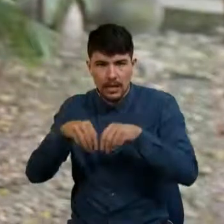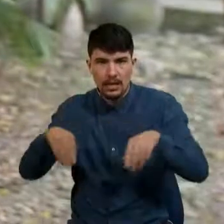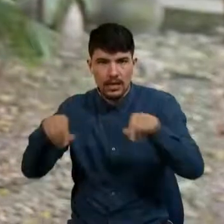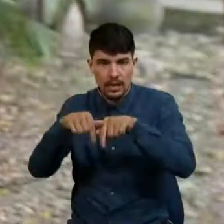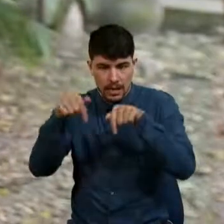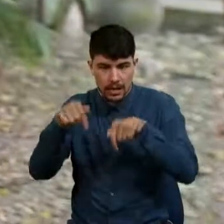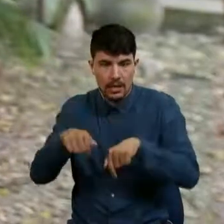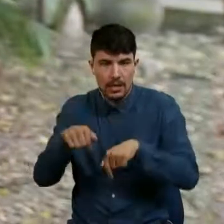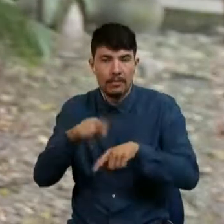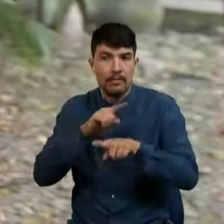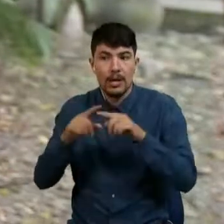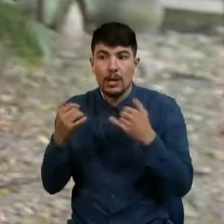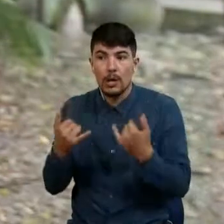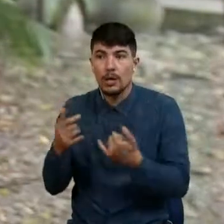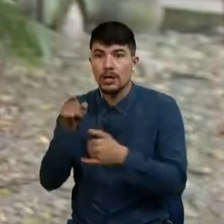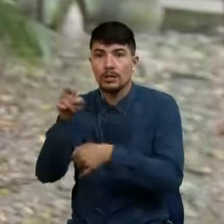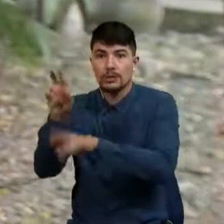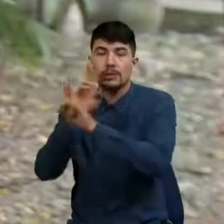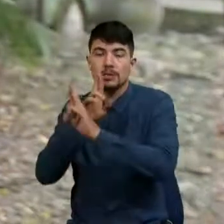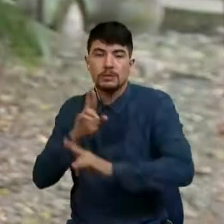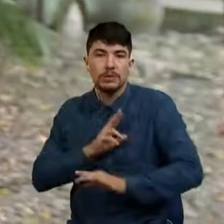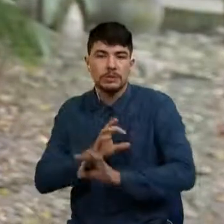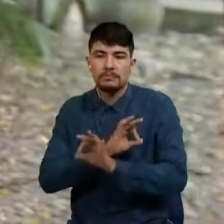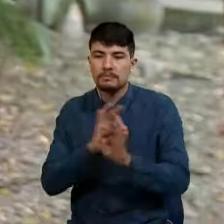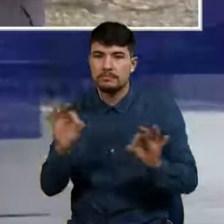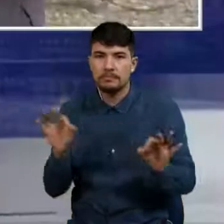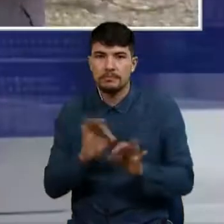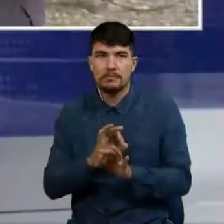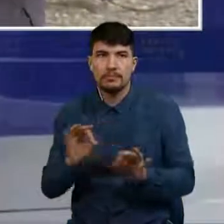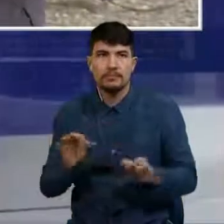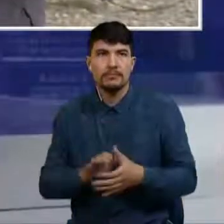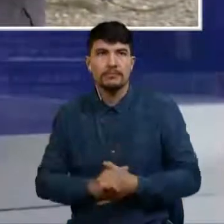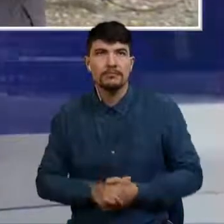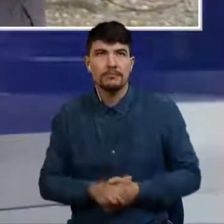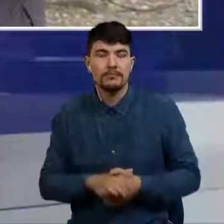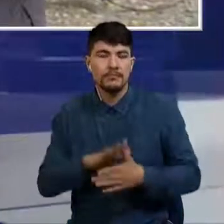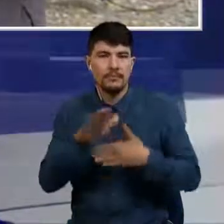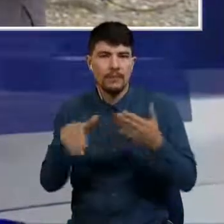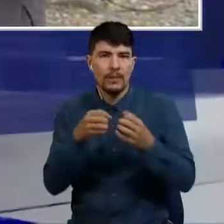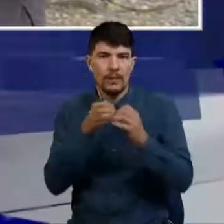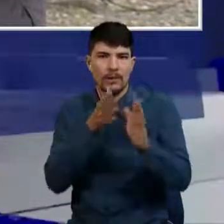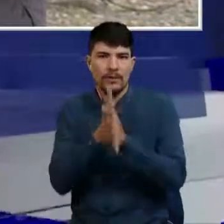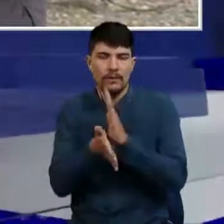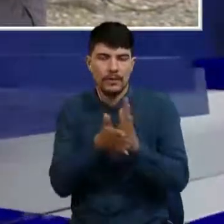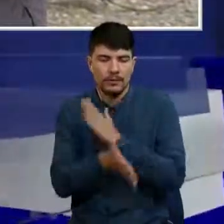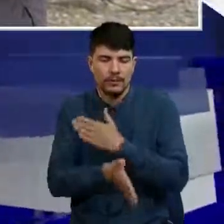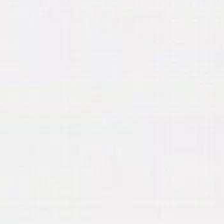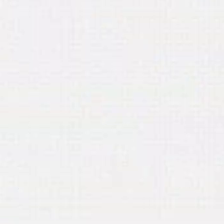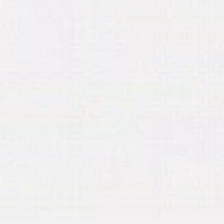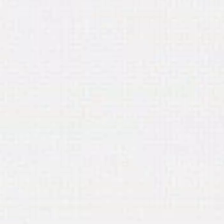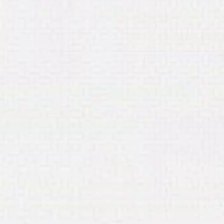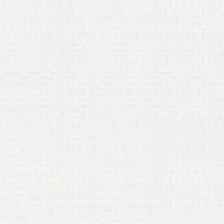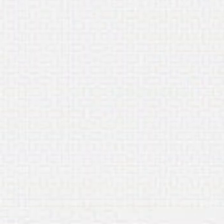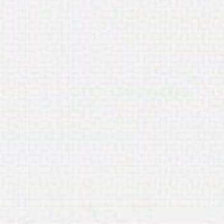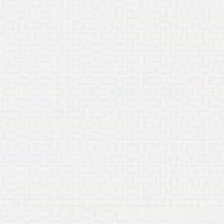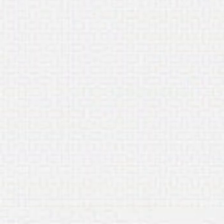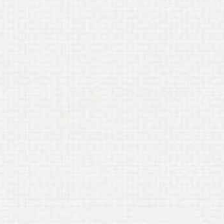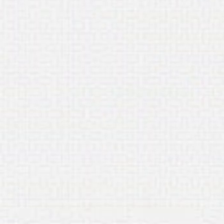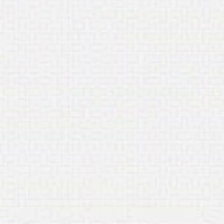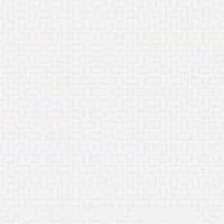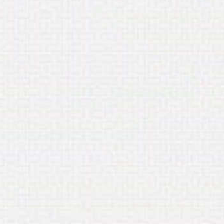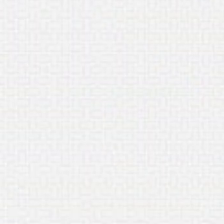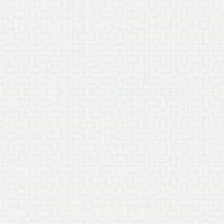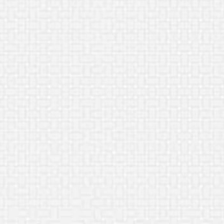nororiente colombiano pero hasta el momento no han dado una respuesta al respecto ha cesado por el momento sigo los ceo de zero es un ganadero